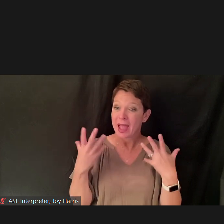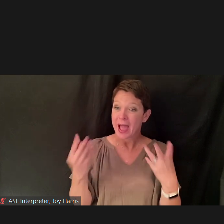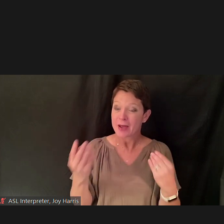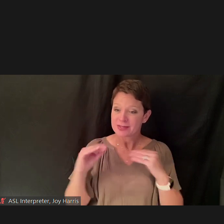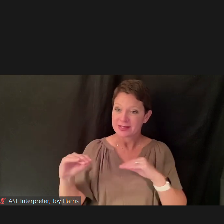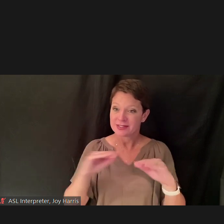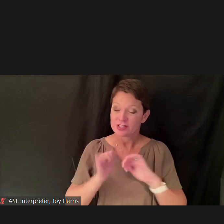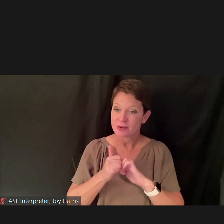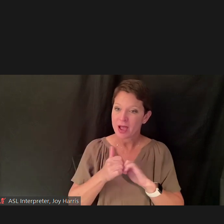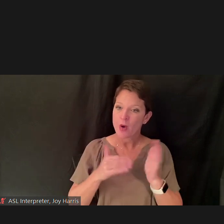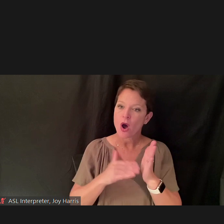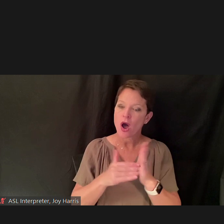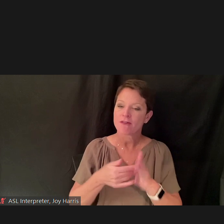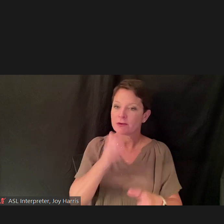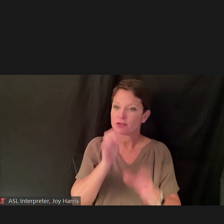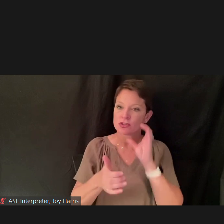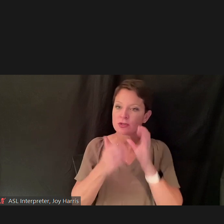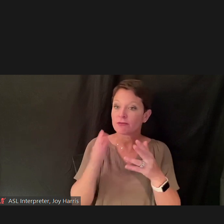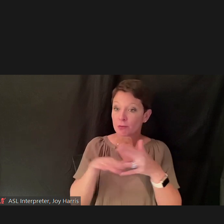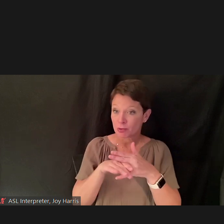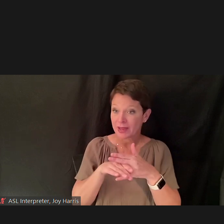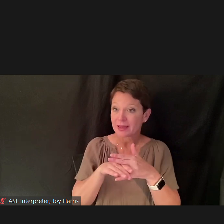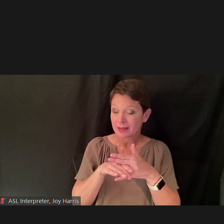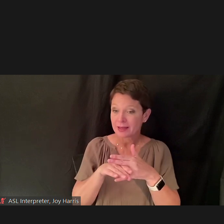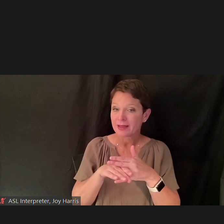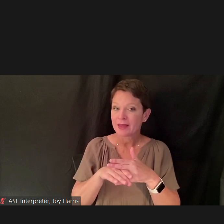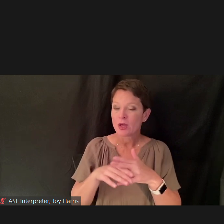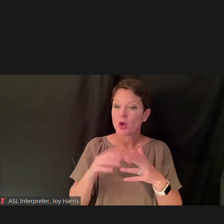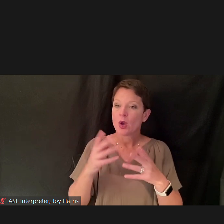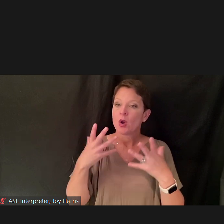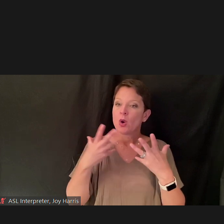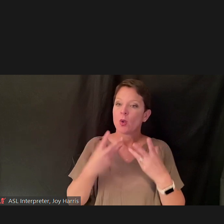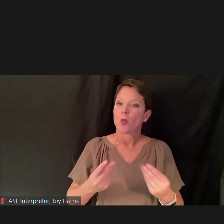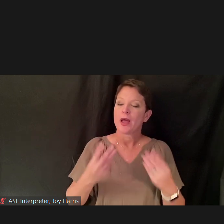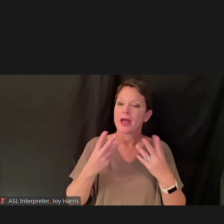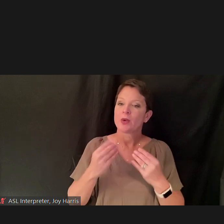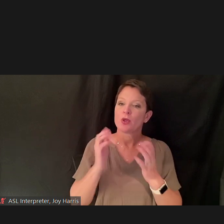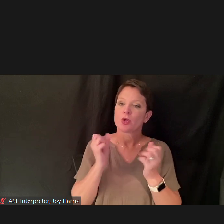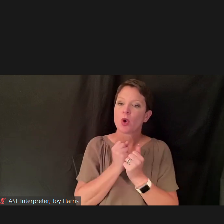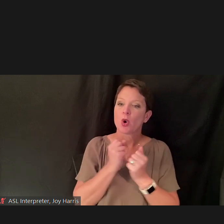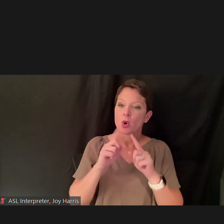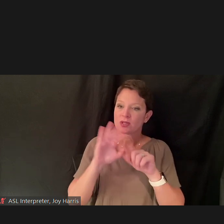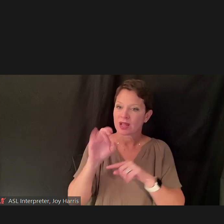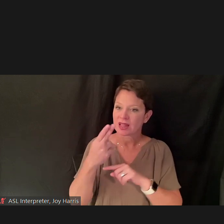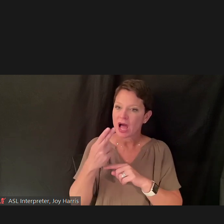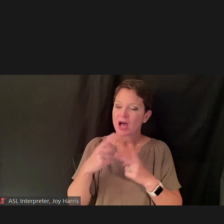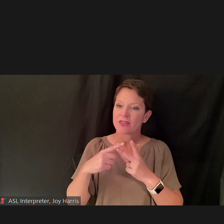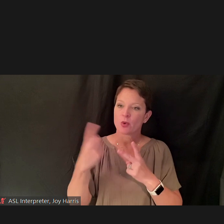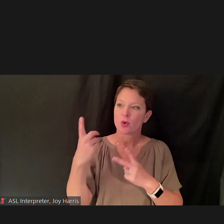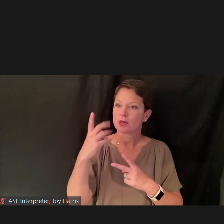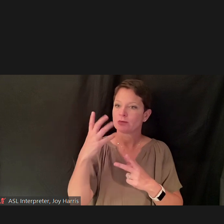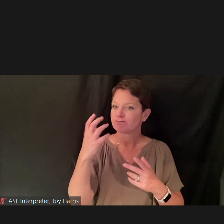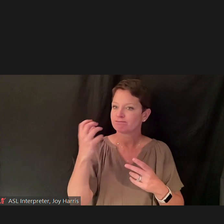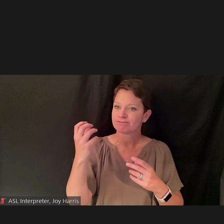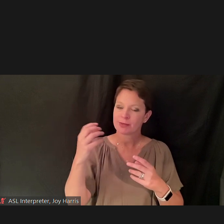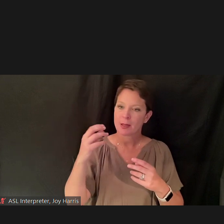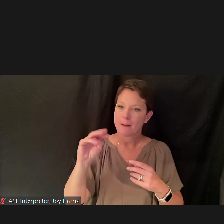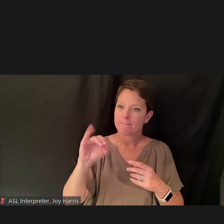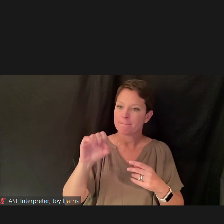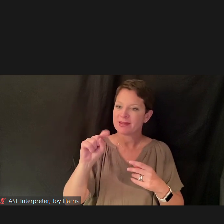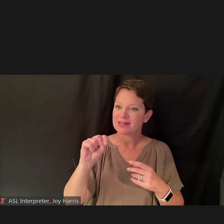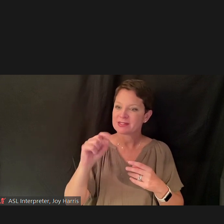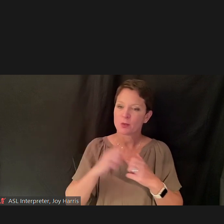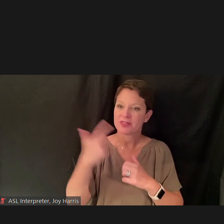Si los niños están jugando fuera, asegúrese de que tomen sus recesos, que se hidraten.